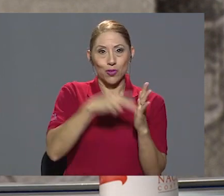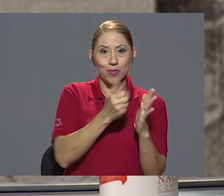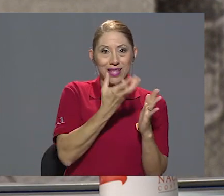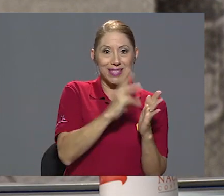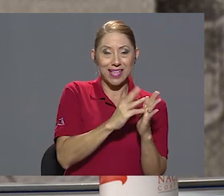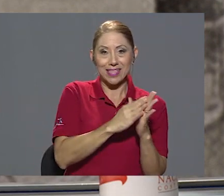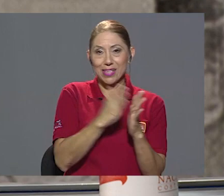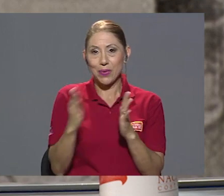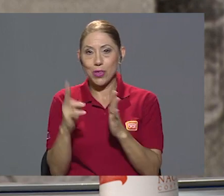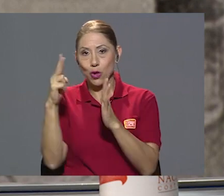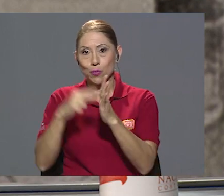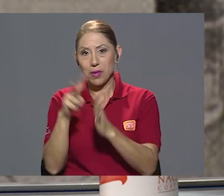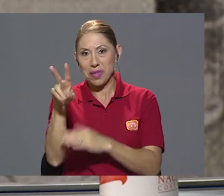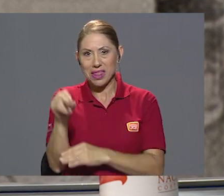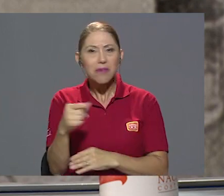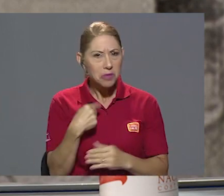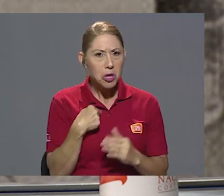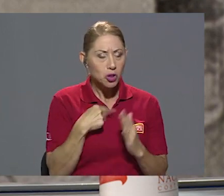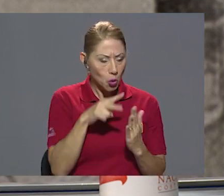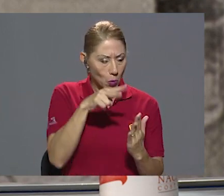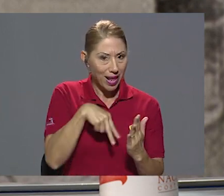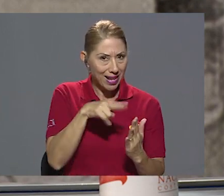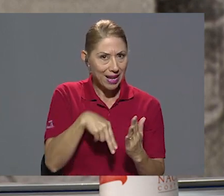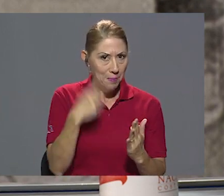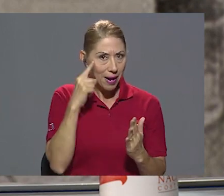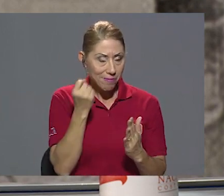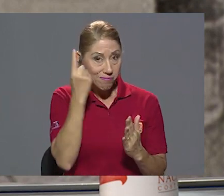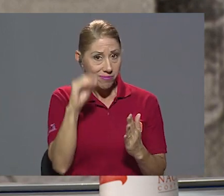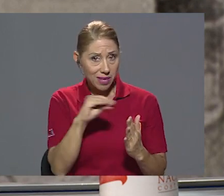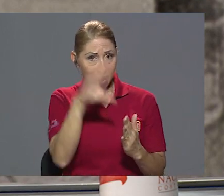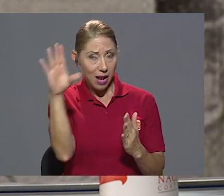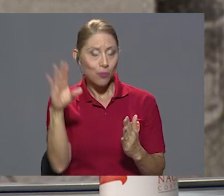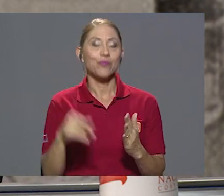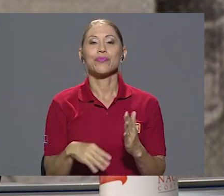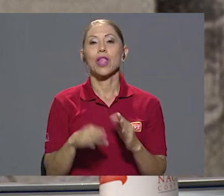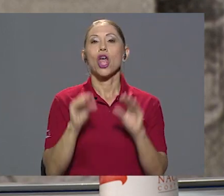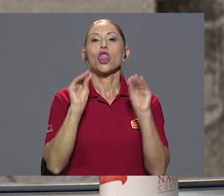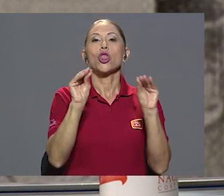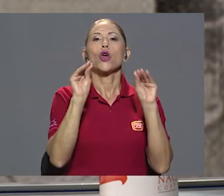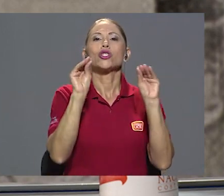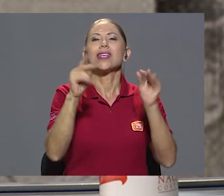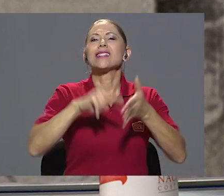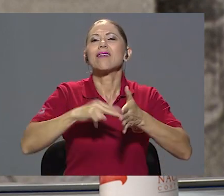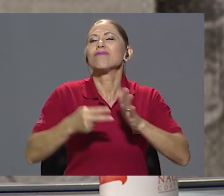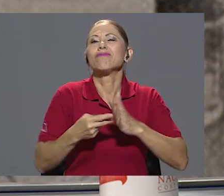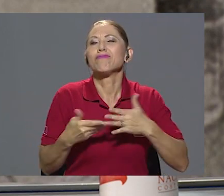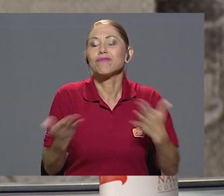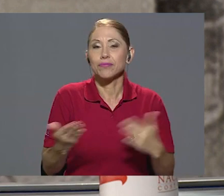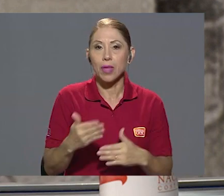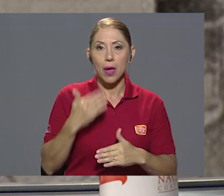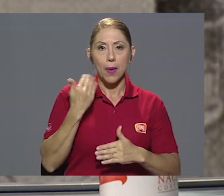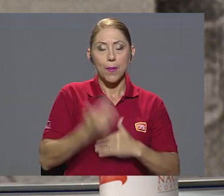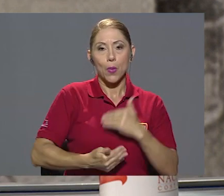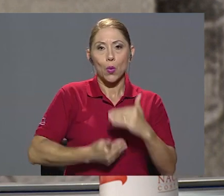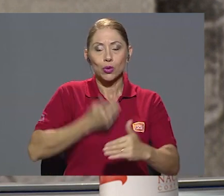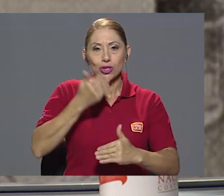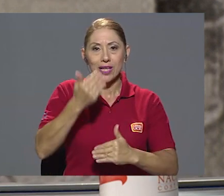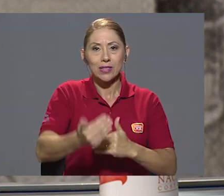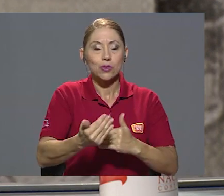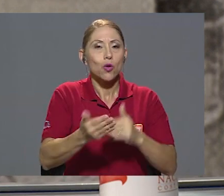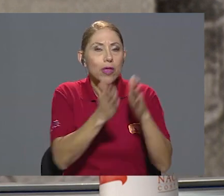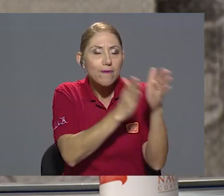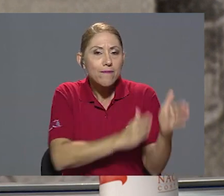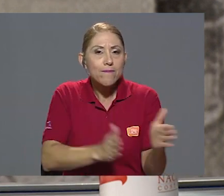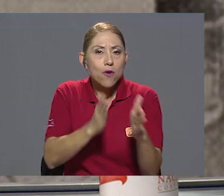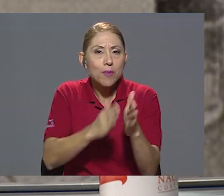se define la docencia, me voy a permitir leerlo para que quede bien claro, se define la docencia de la siguiente forma: proceso de